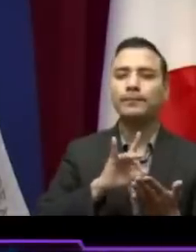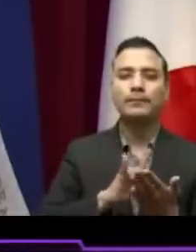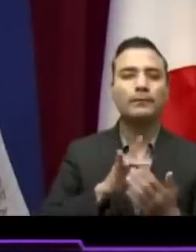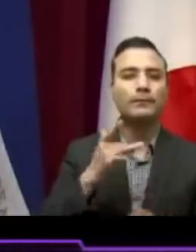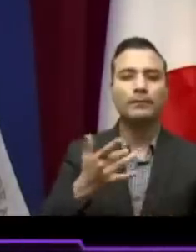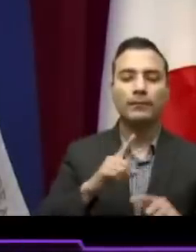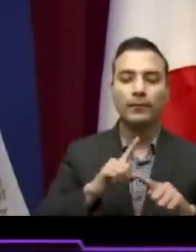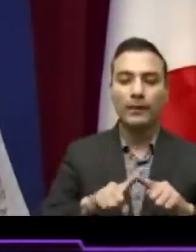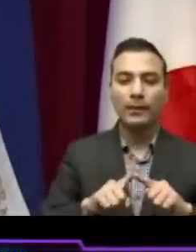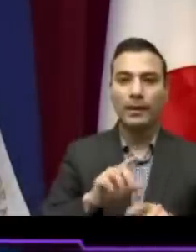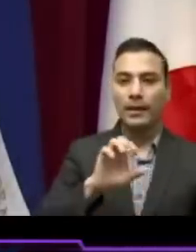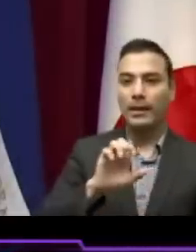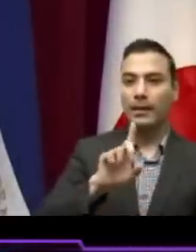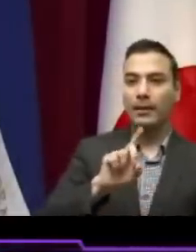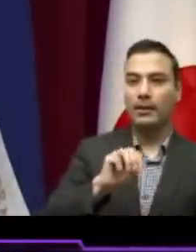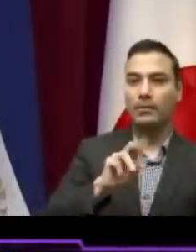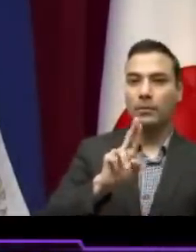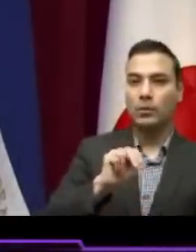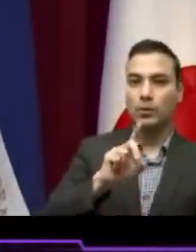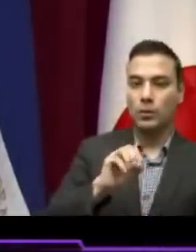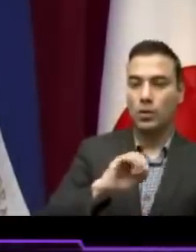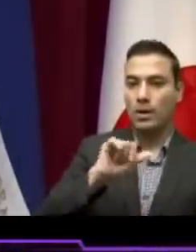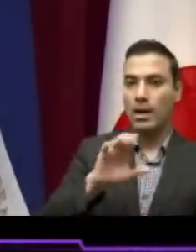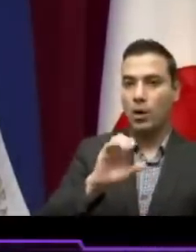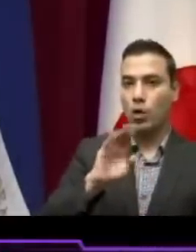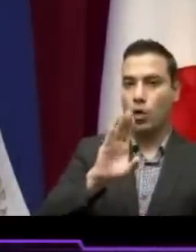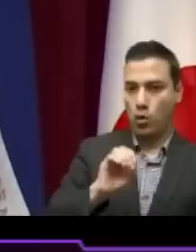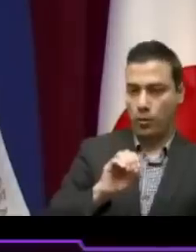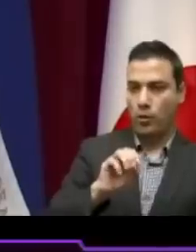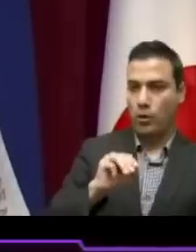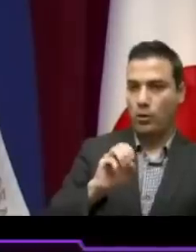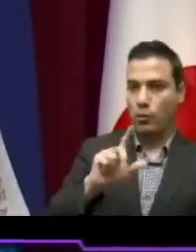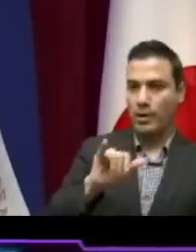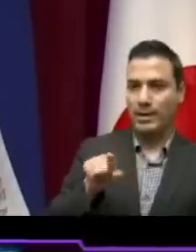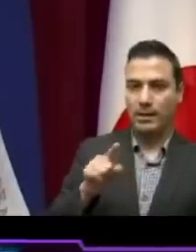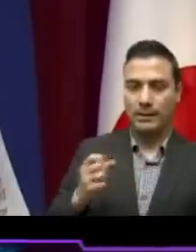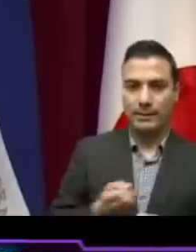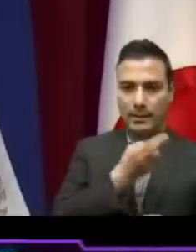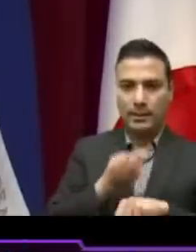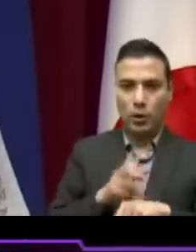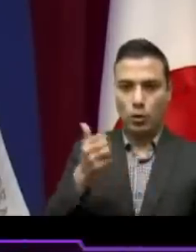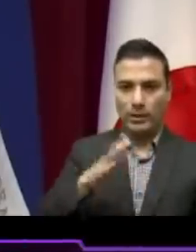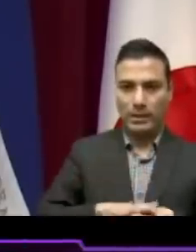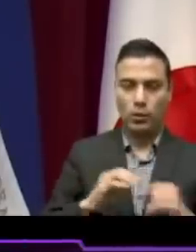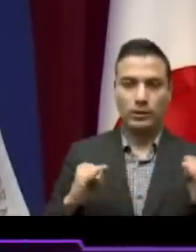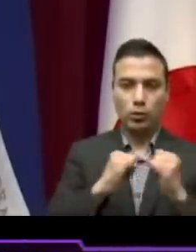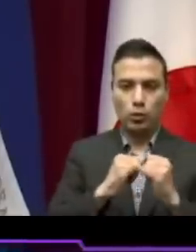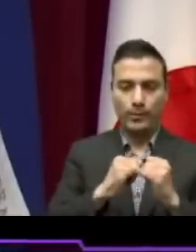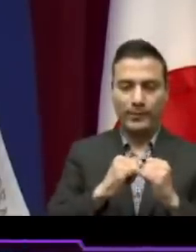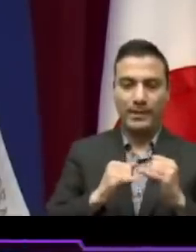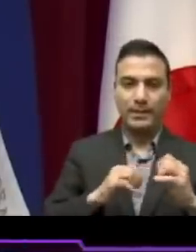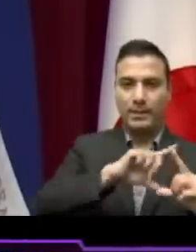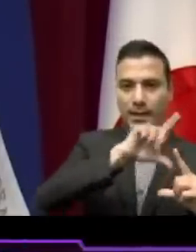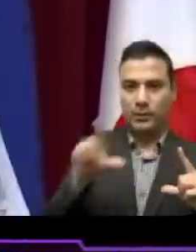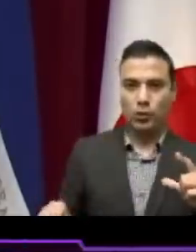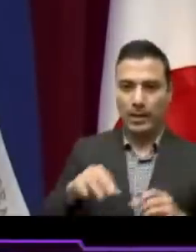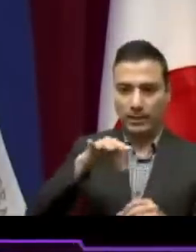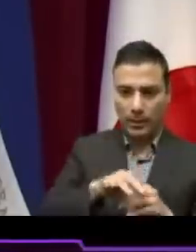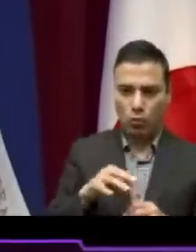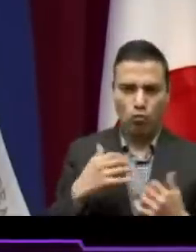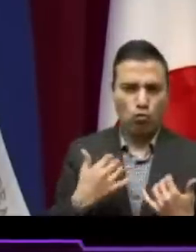al mundo Jacobo Molina secretario ejecutivo de nuestro Instituto Nacional electoral funcionario público